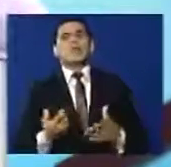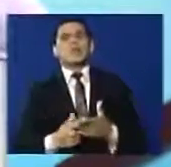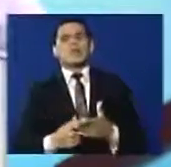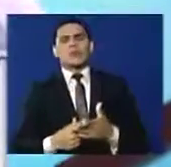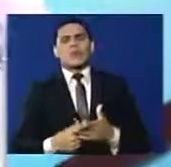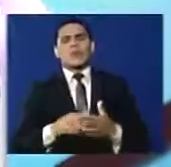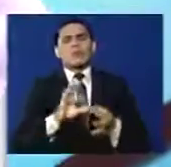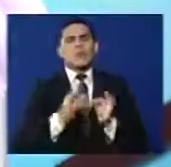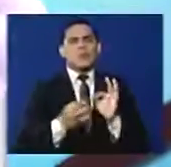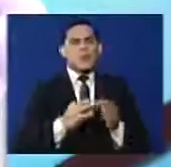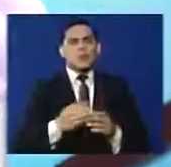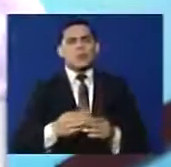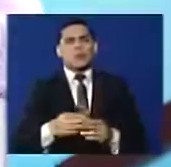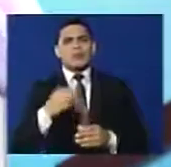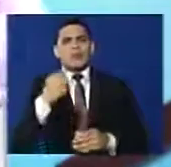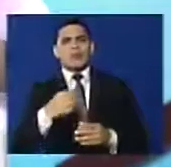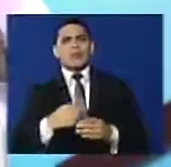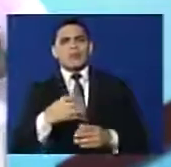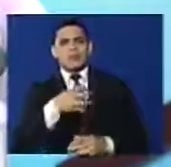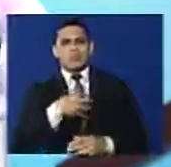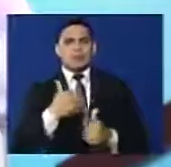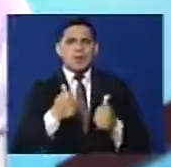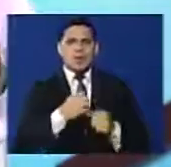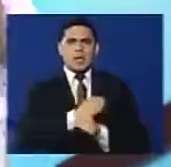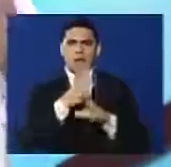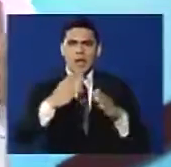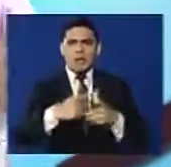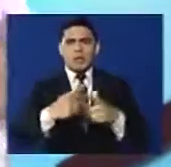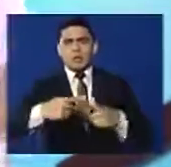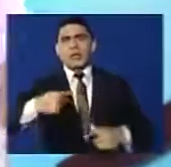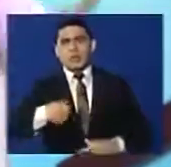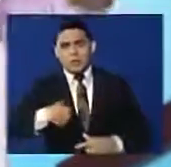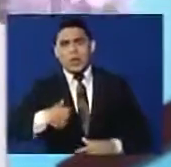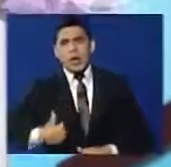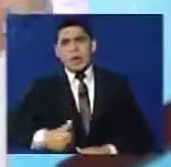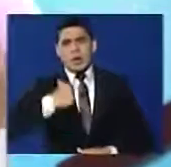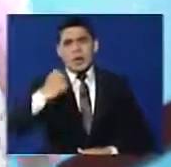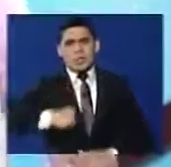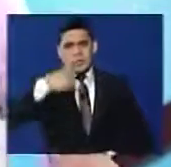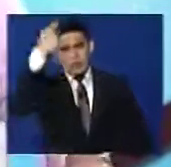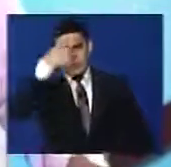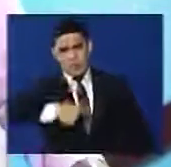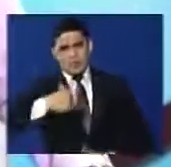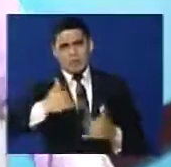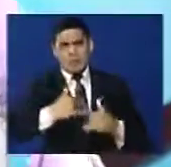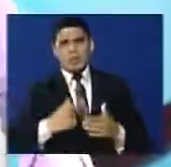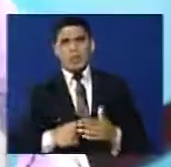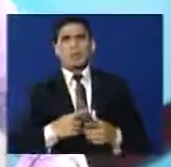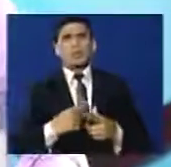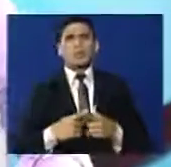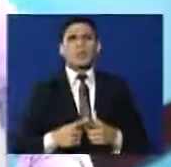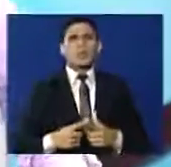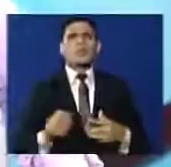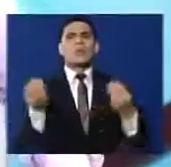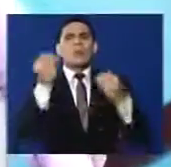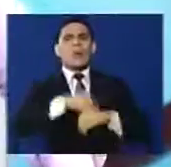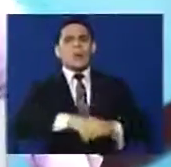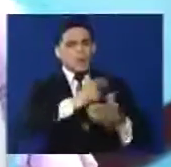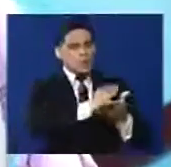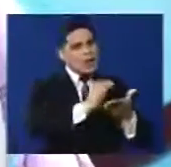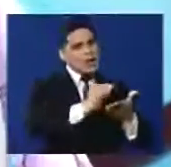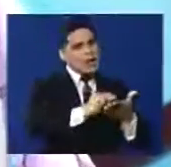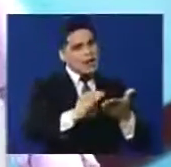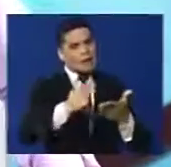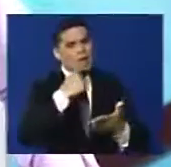con un desarrollo y un final claro, y aprovechando la condición del personaje, me he puesto de acuerdo con la escritora